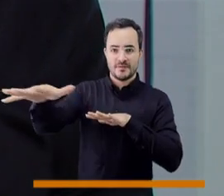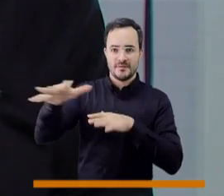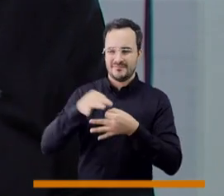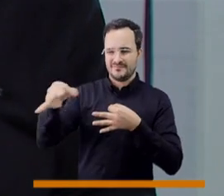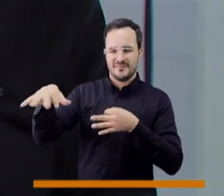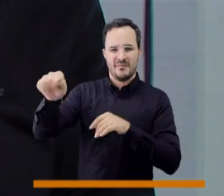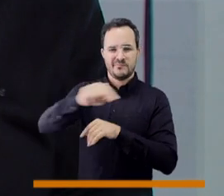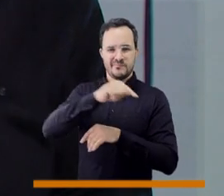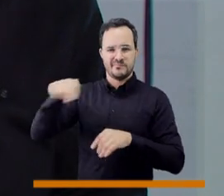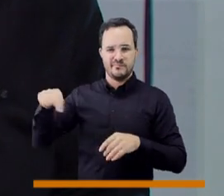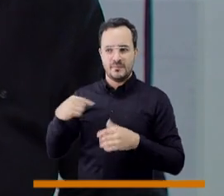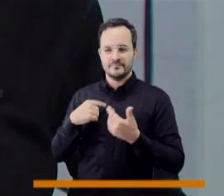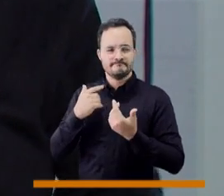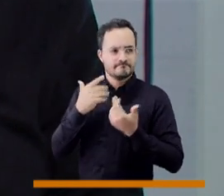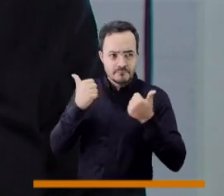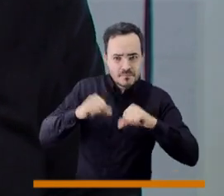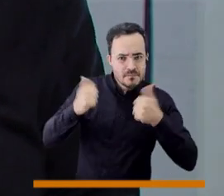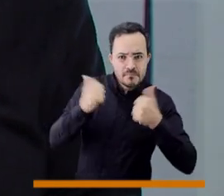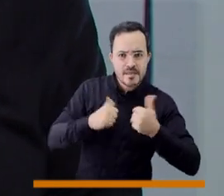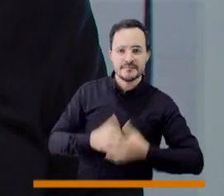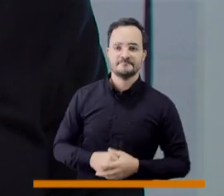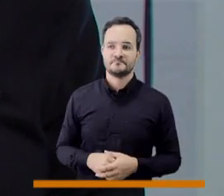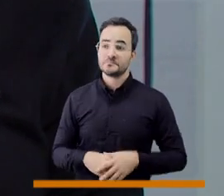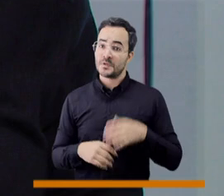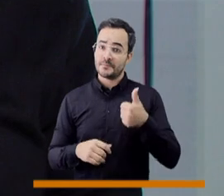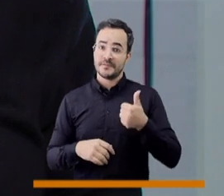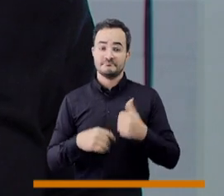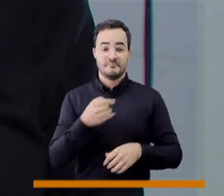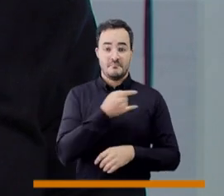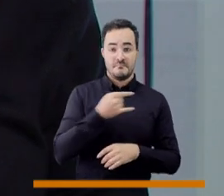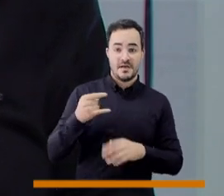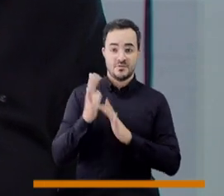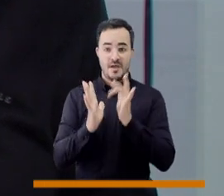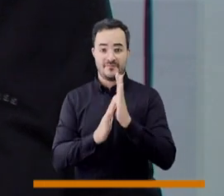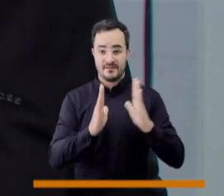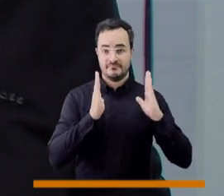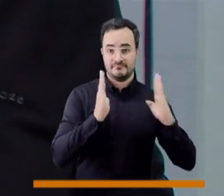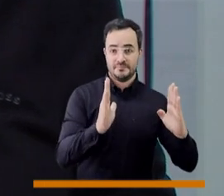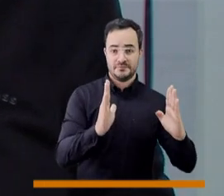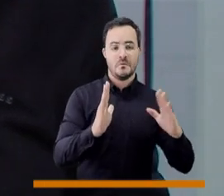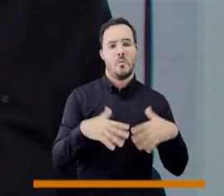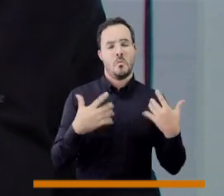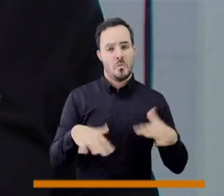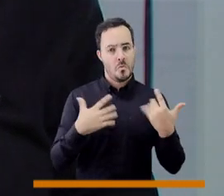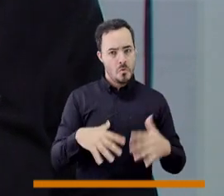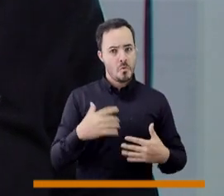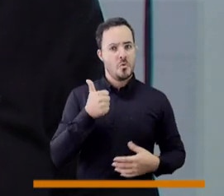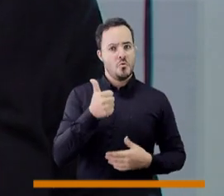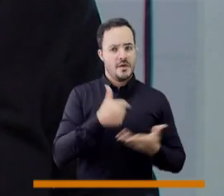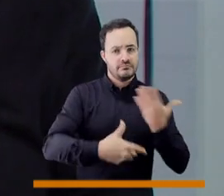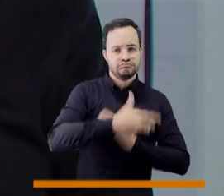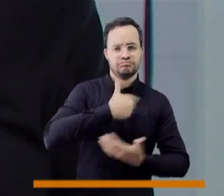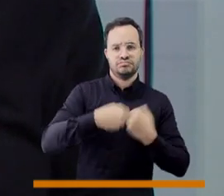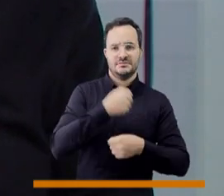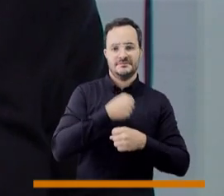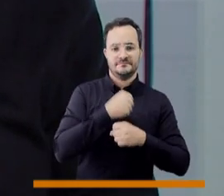citación también para evaluar temas de corregimientos. Así que es un buen periodo,